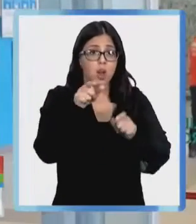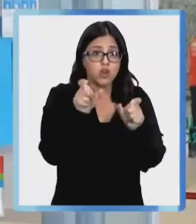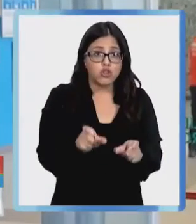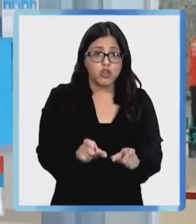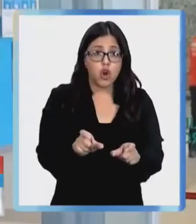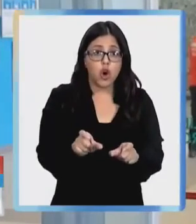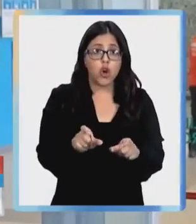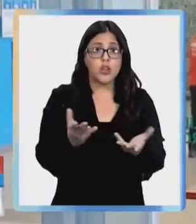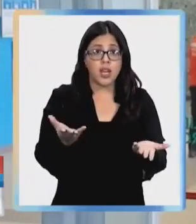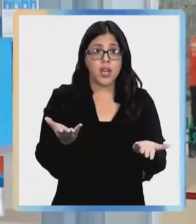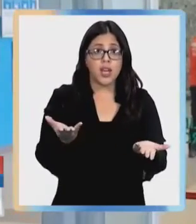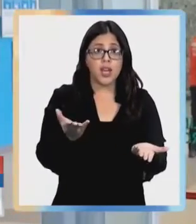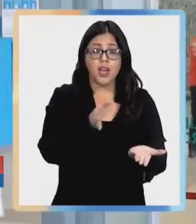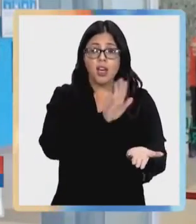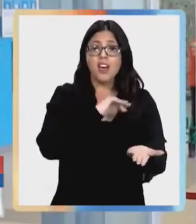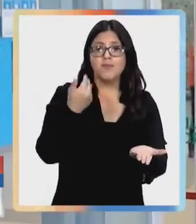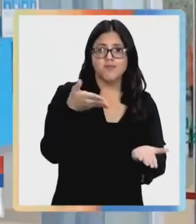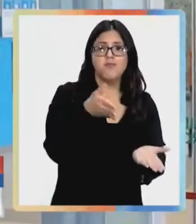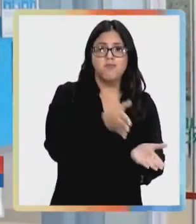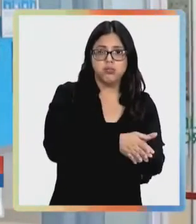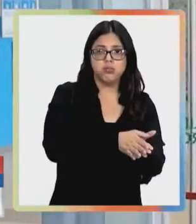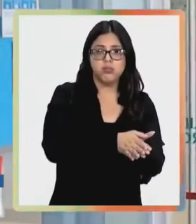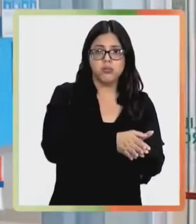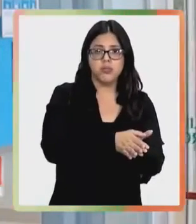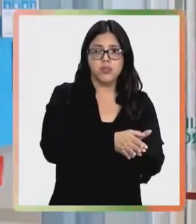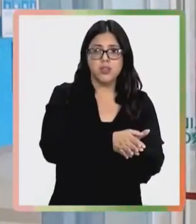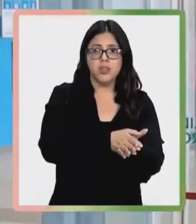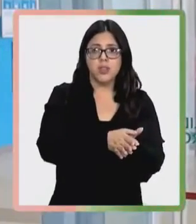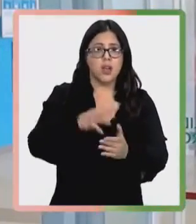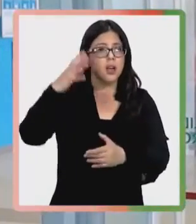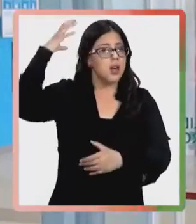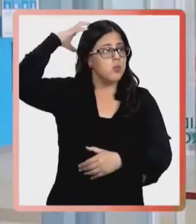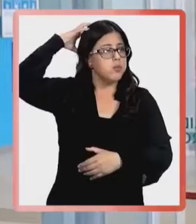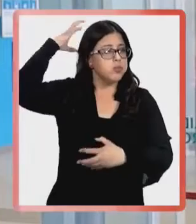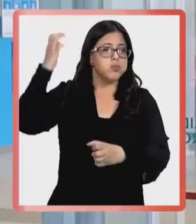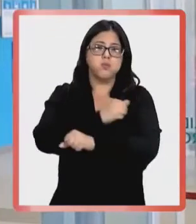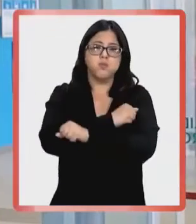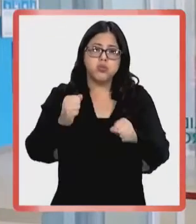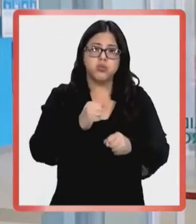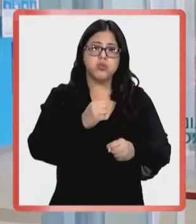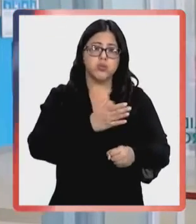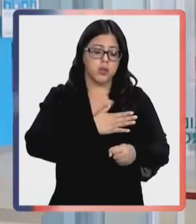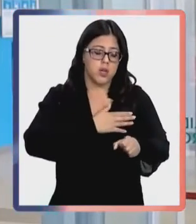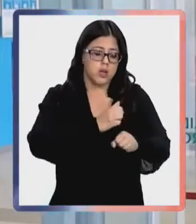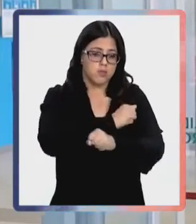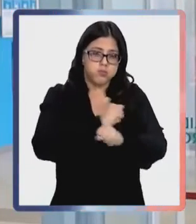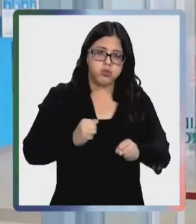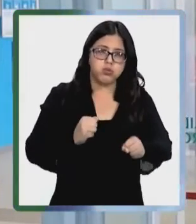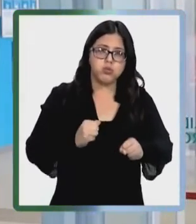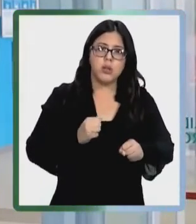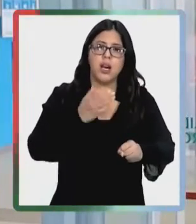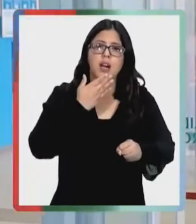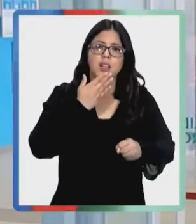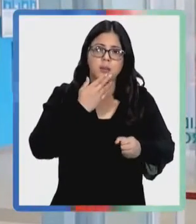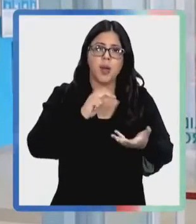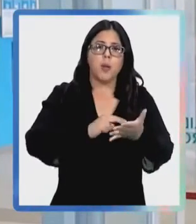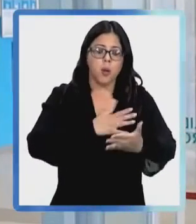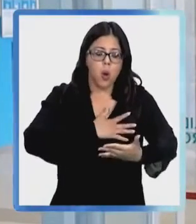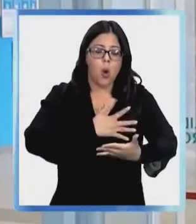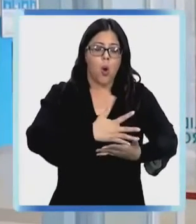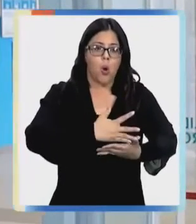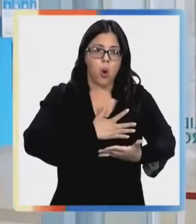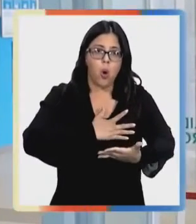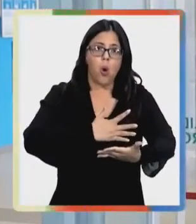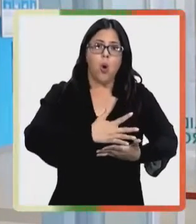no controlada es de morbimortalidad cardiovascular, muerte por accidente cerebrovascular, infarto del miocardio,